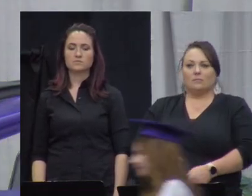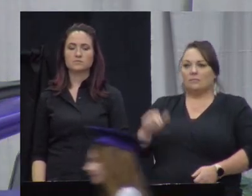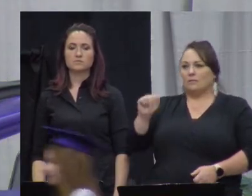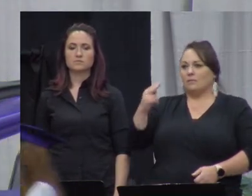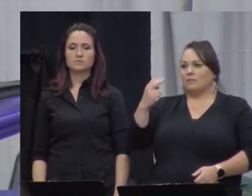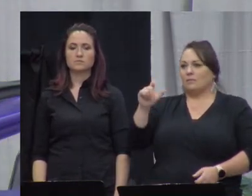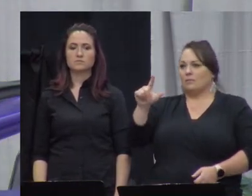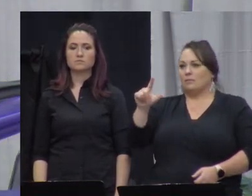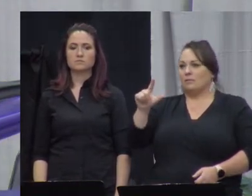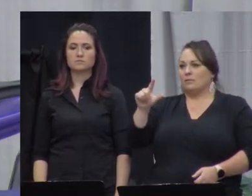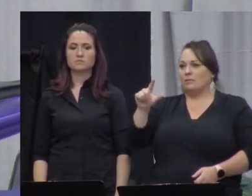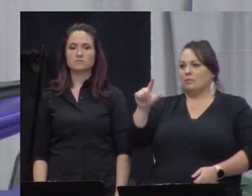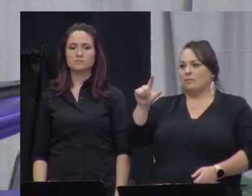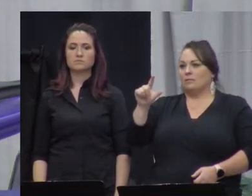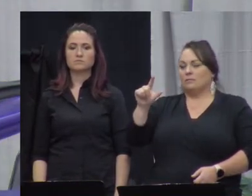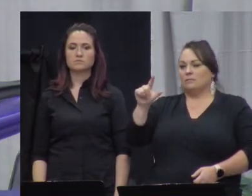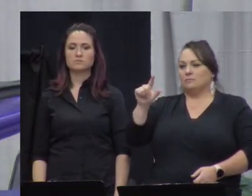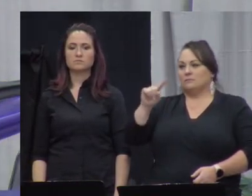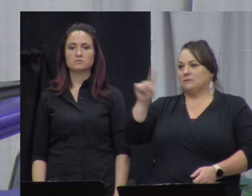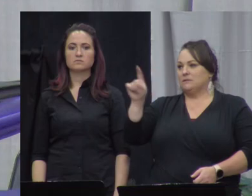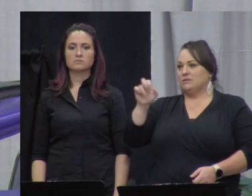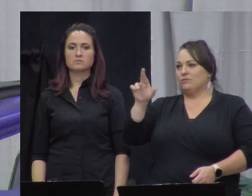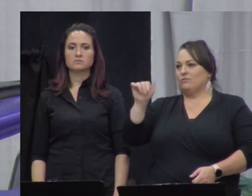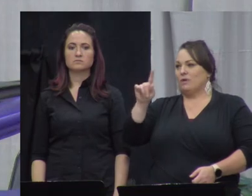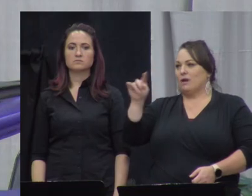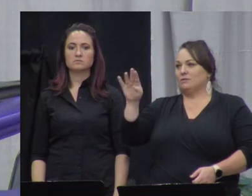Angel Morales de Zarate.